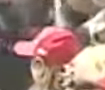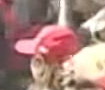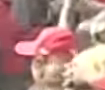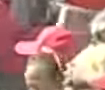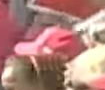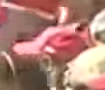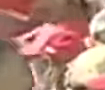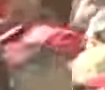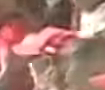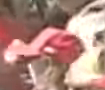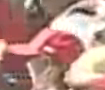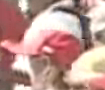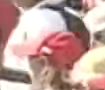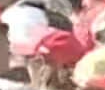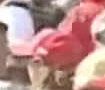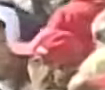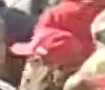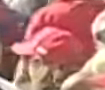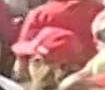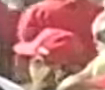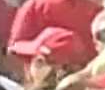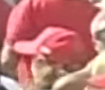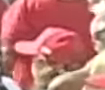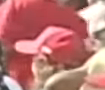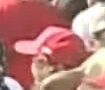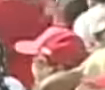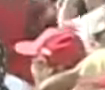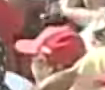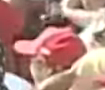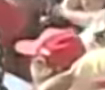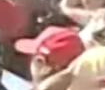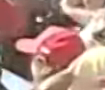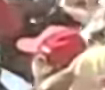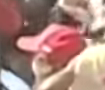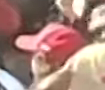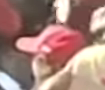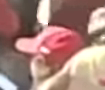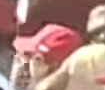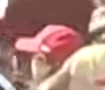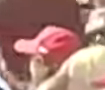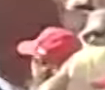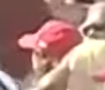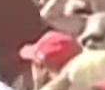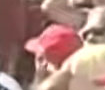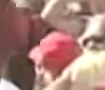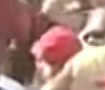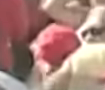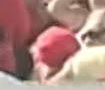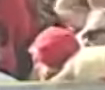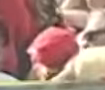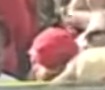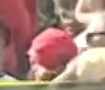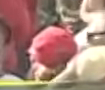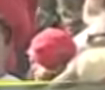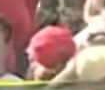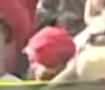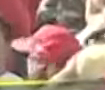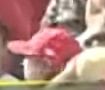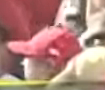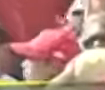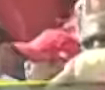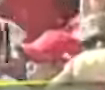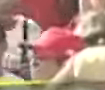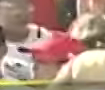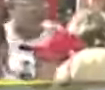imperialismo estadounidense. El candidato por el amor al pueblo ha dicho que aceptó la candidatura para ir a las grandes transformaciones que necesita el país y para